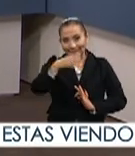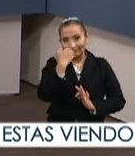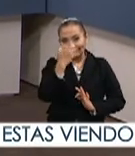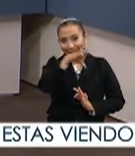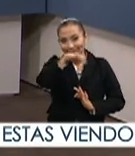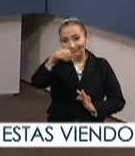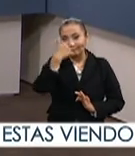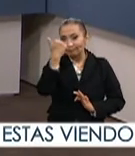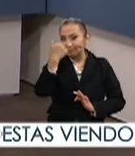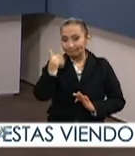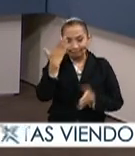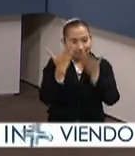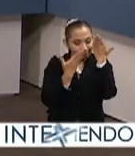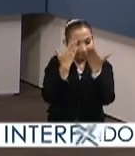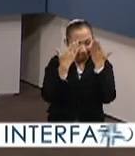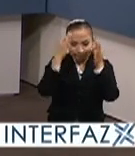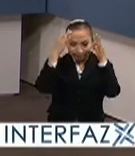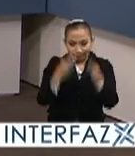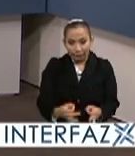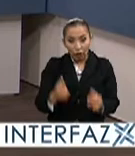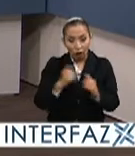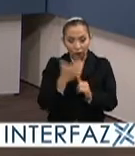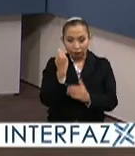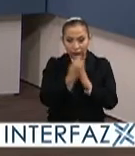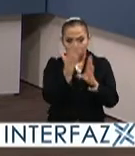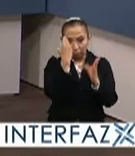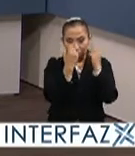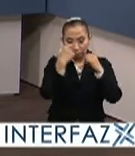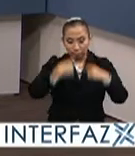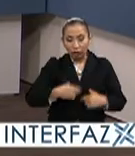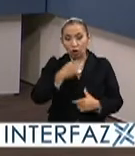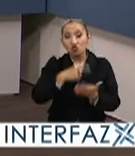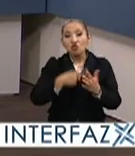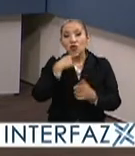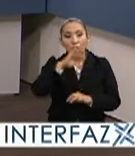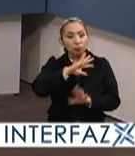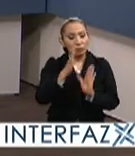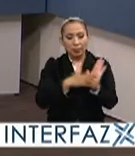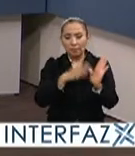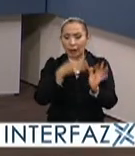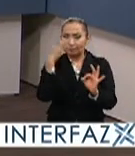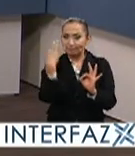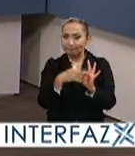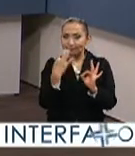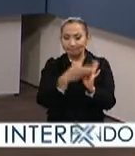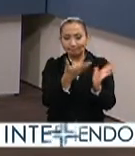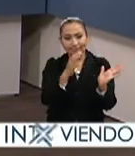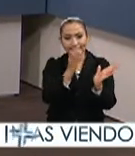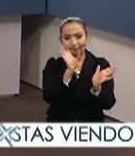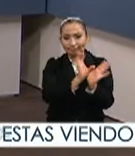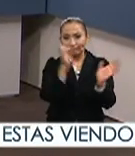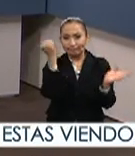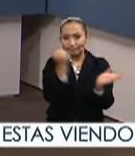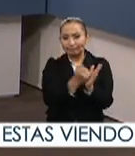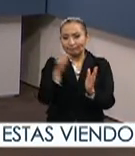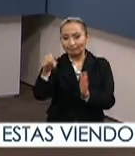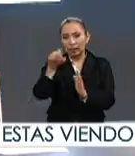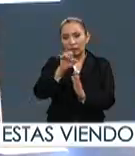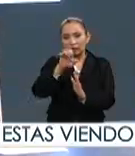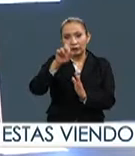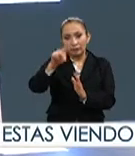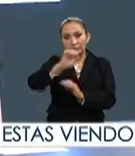estos alumnos van a salir, además de la formación que vemos en Cruz Roja, con todos sus papeles debidamente acreditados por parte de